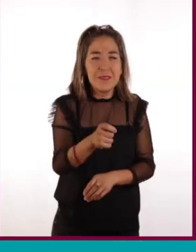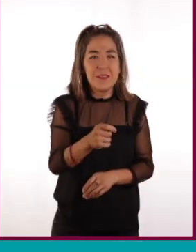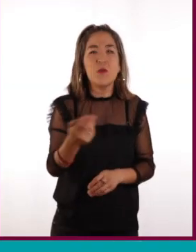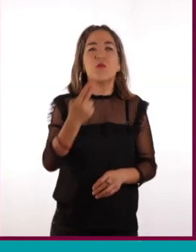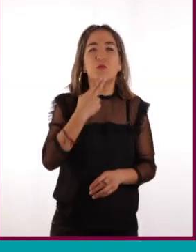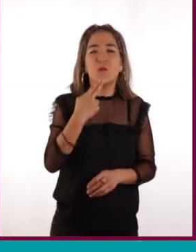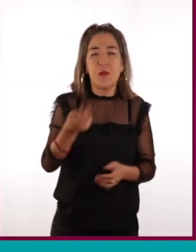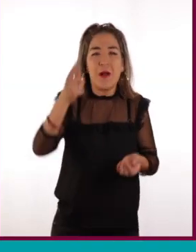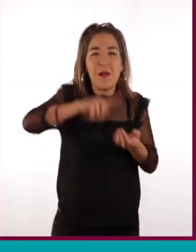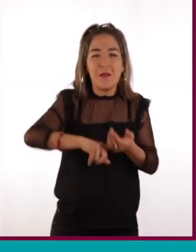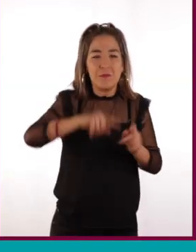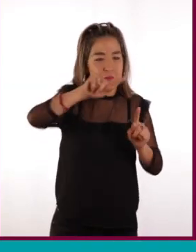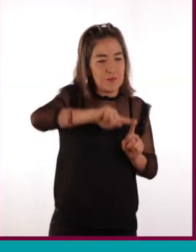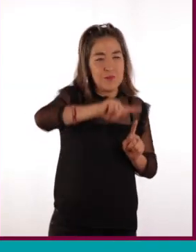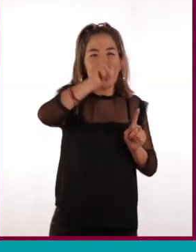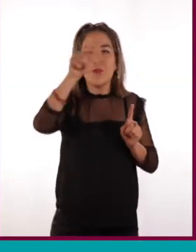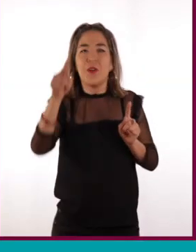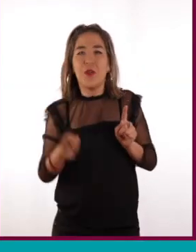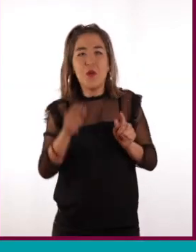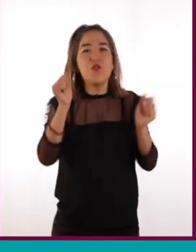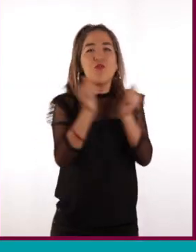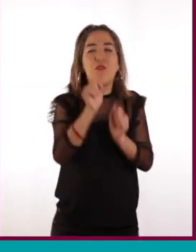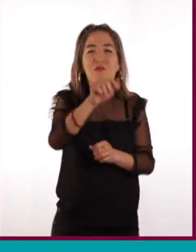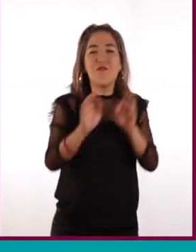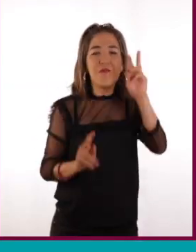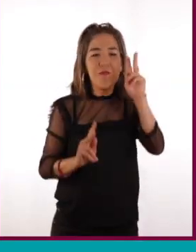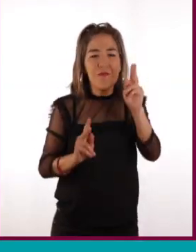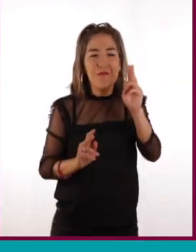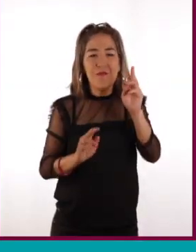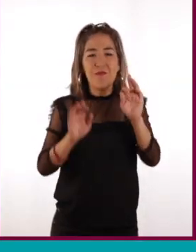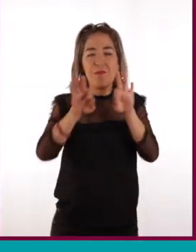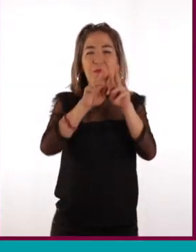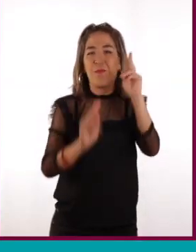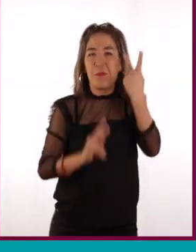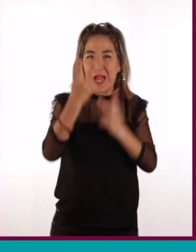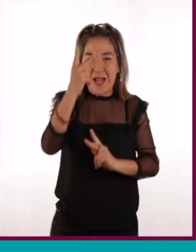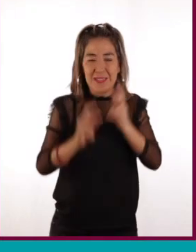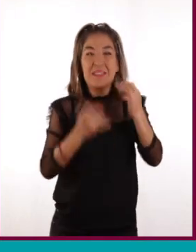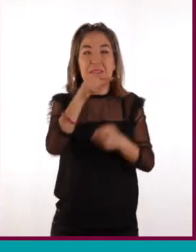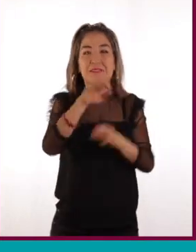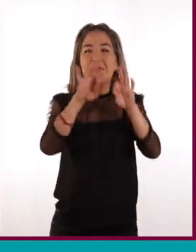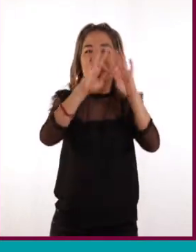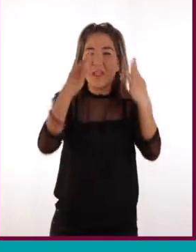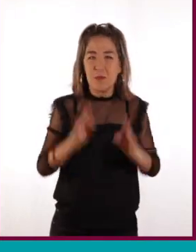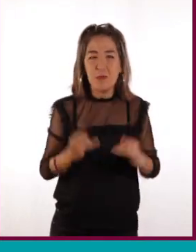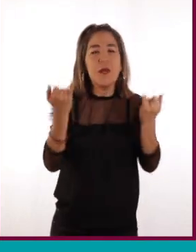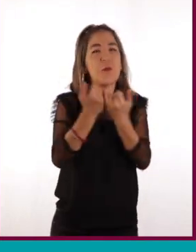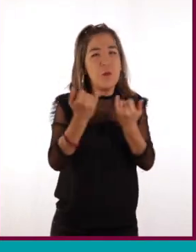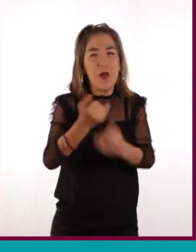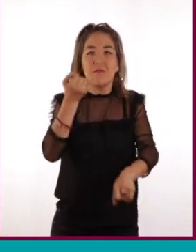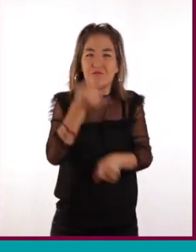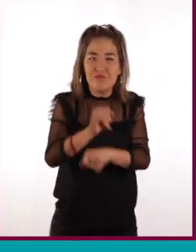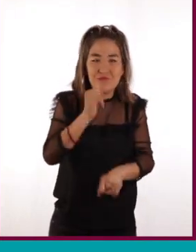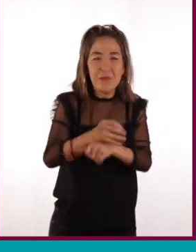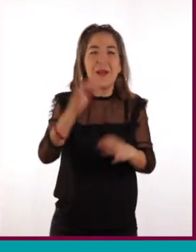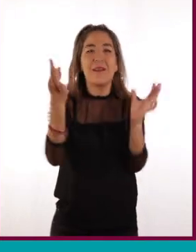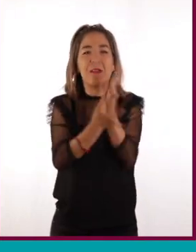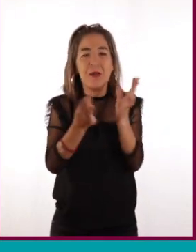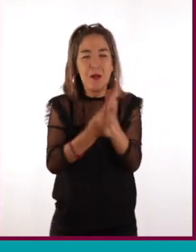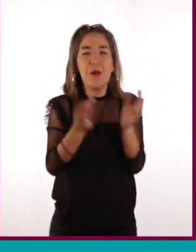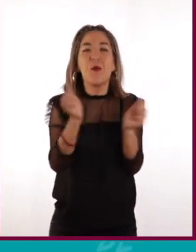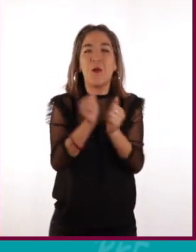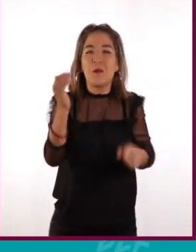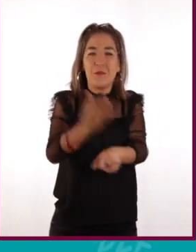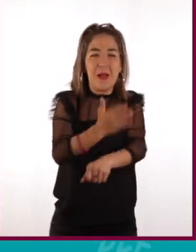corriente sobresale el uso de curvas, sobre todo en las figuras de plantas y flores, pero también en la herrería o en la